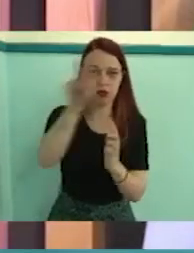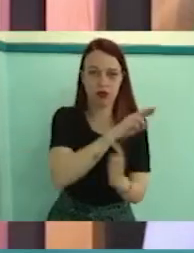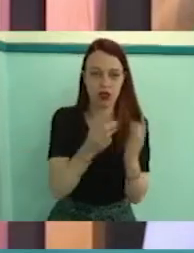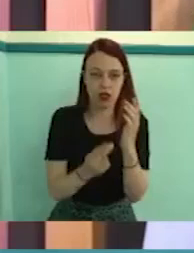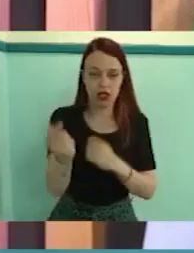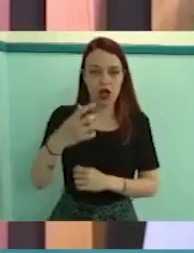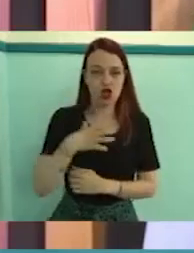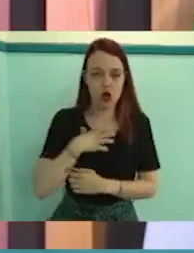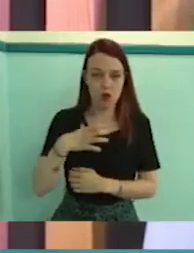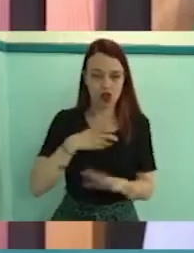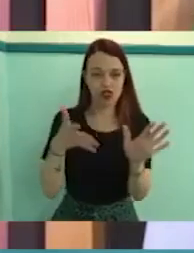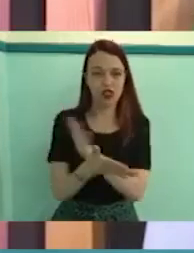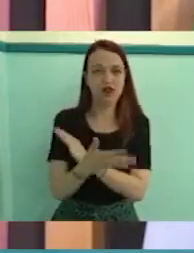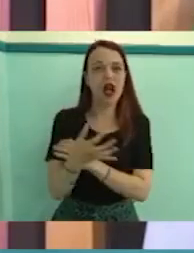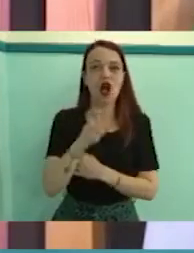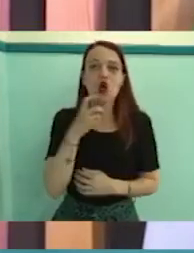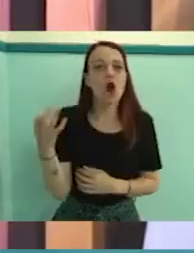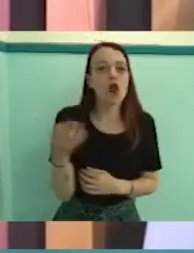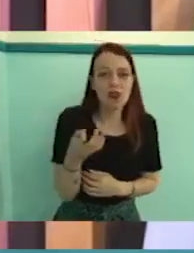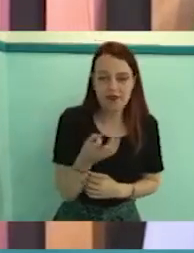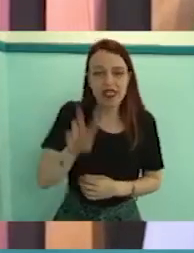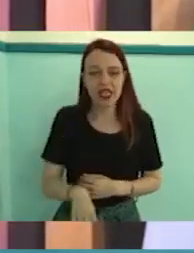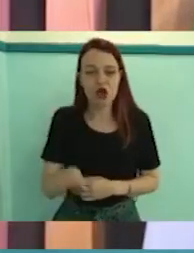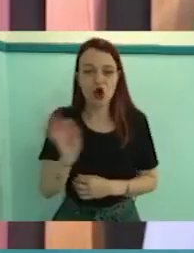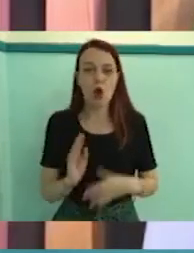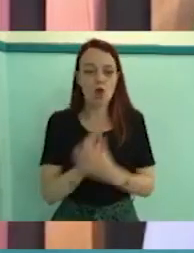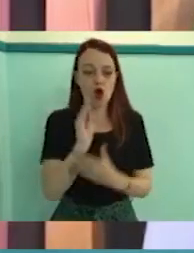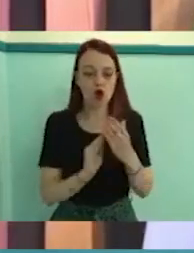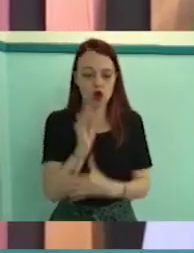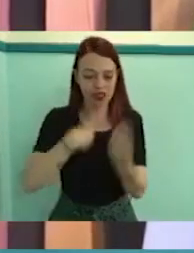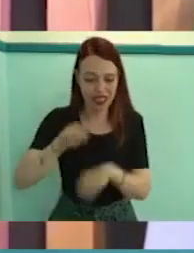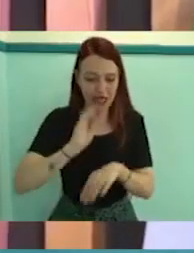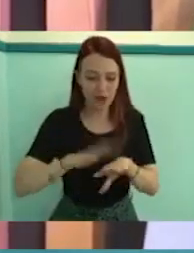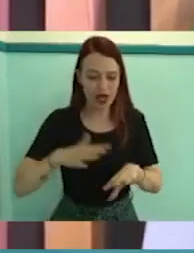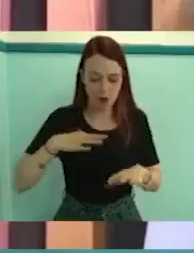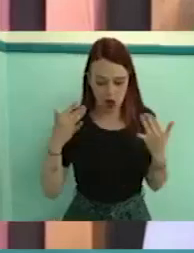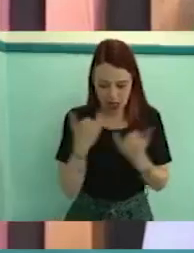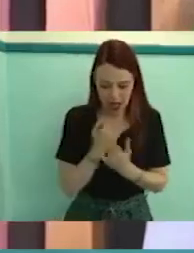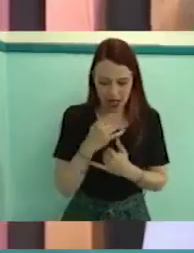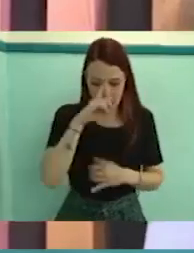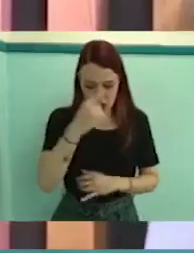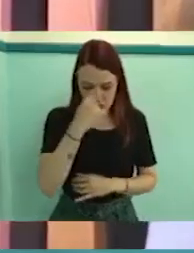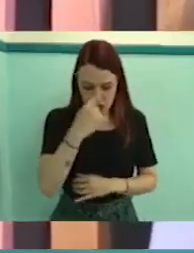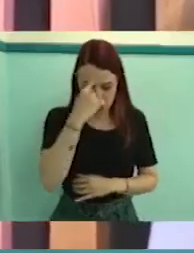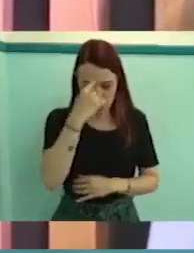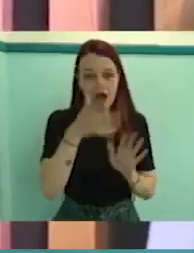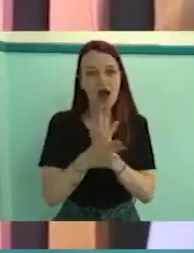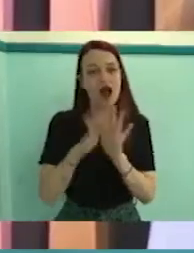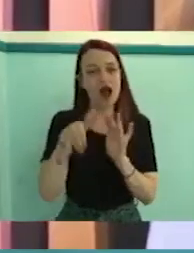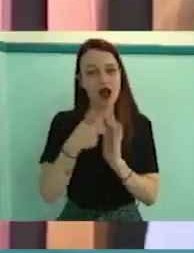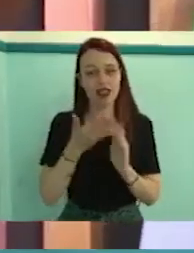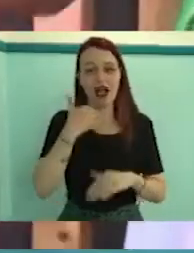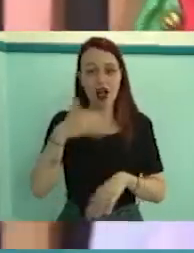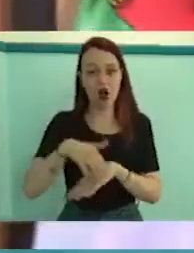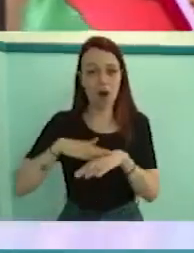de cómo deberíamos ser de seguir consumiendo productos que nos acerquen a esa idea de cómo tenemos que ser Eh y además algo tan básico como comer